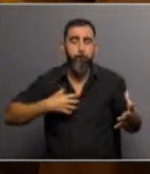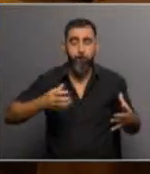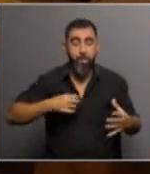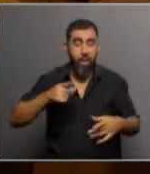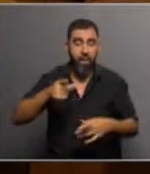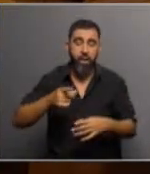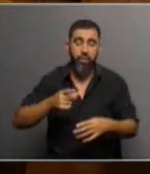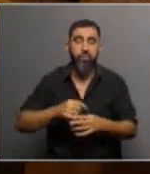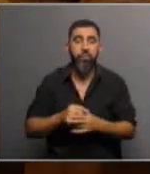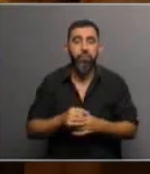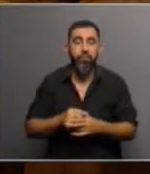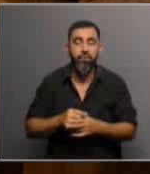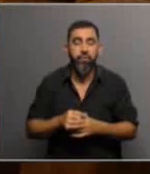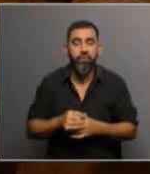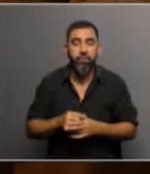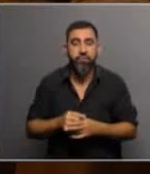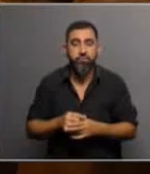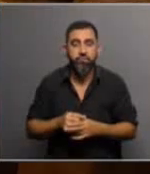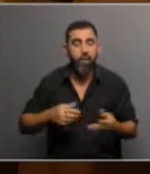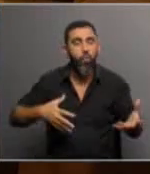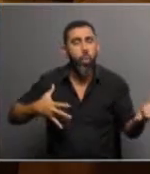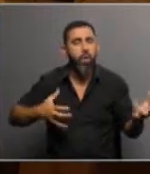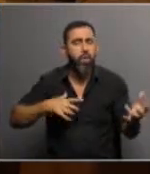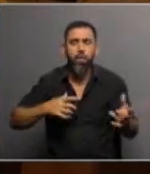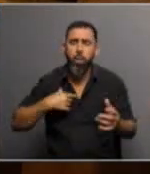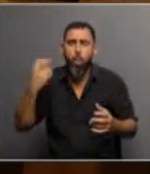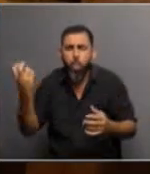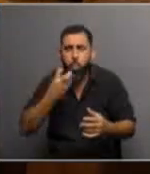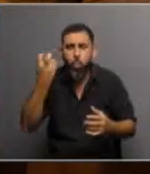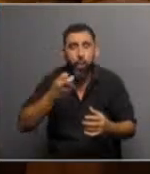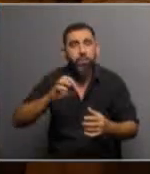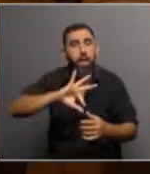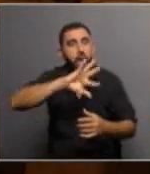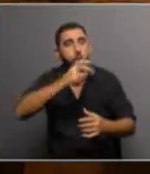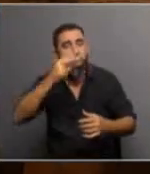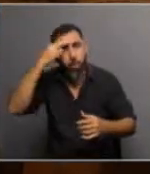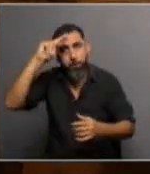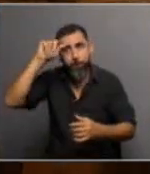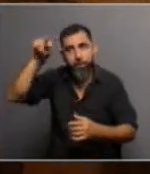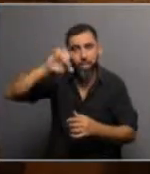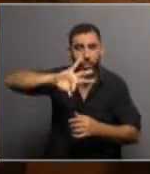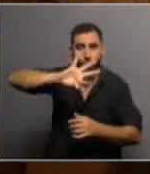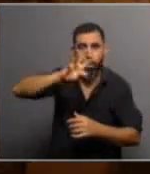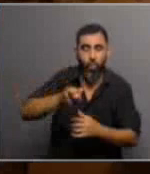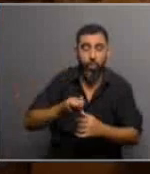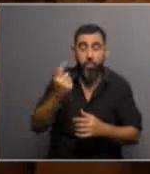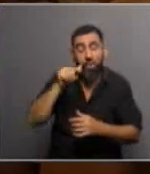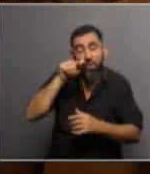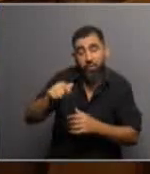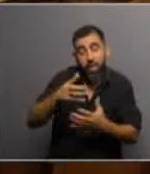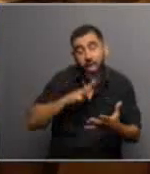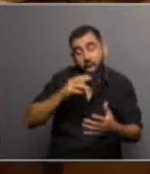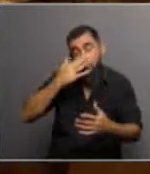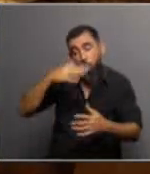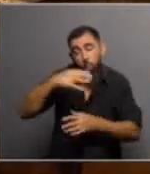llamaba en una guitarra fleta que había tenido mucho trabajo para conseguirla y se la robaron en méxico así que bueno esta es la que